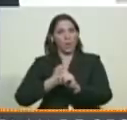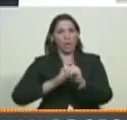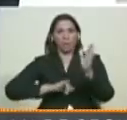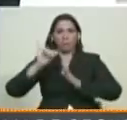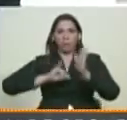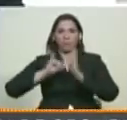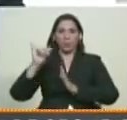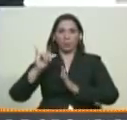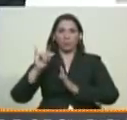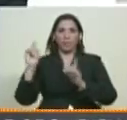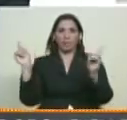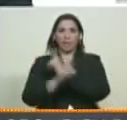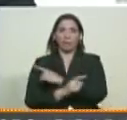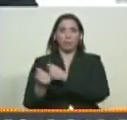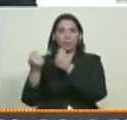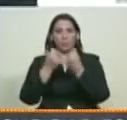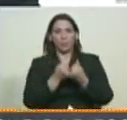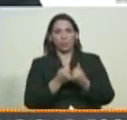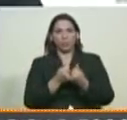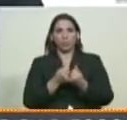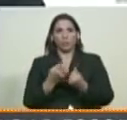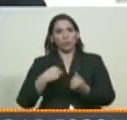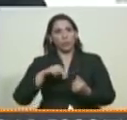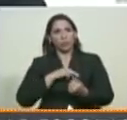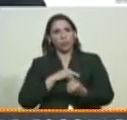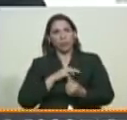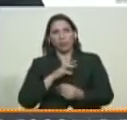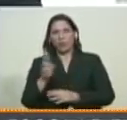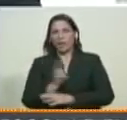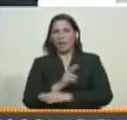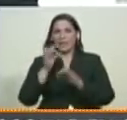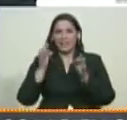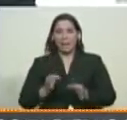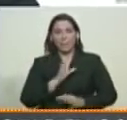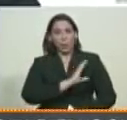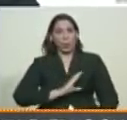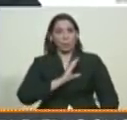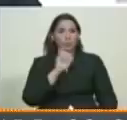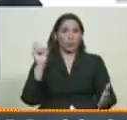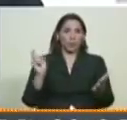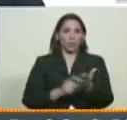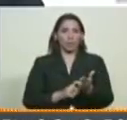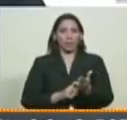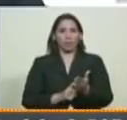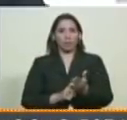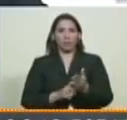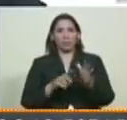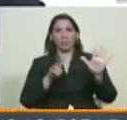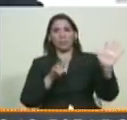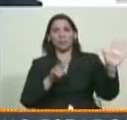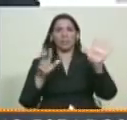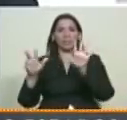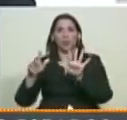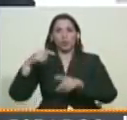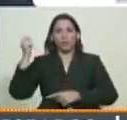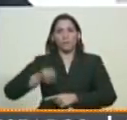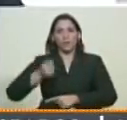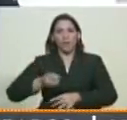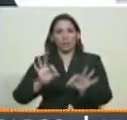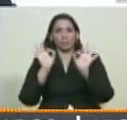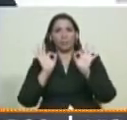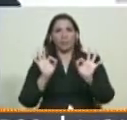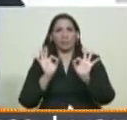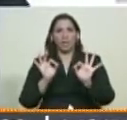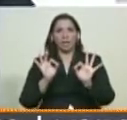al remarcaje, nosotros inmediatamente creamos una comisión integrada por 68 fiscales especialistas en